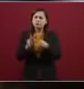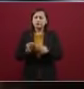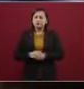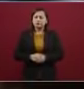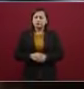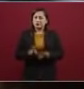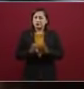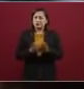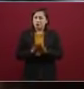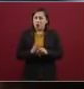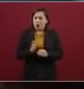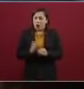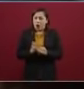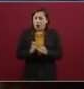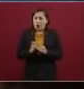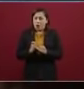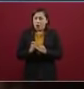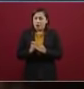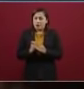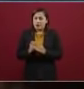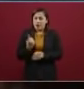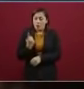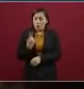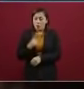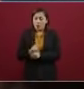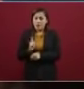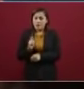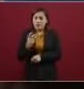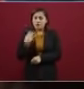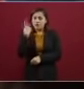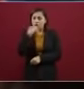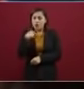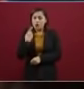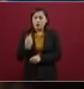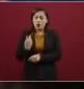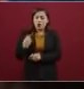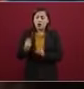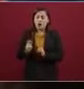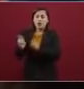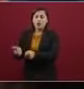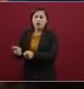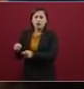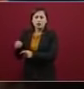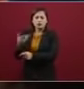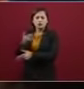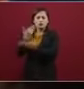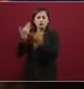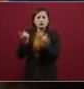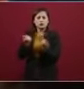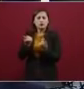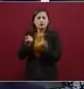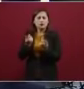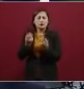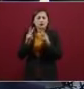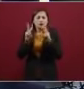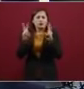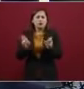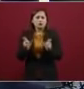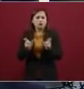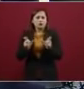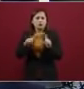haber nombrado al comandante a 24 horas sin tener nociones de la estrategia que se va a llevar a cabo en esta Guardia Nacional.